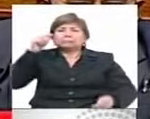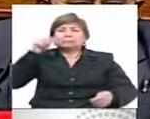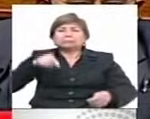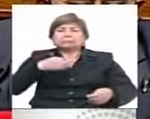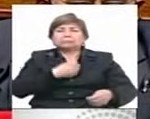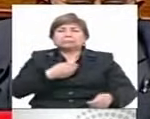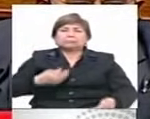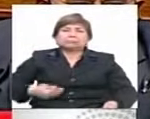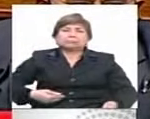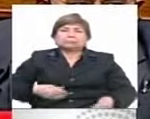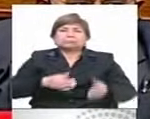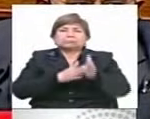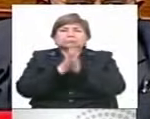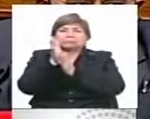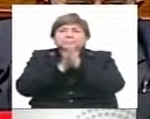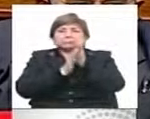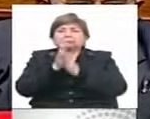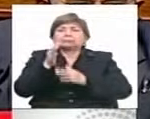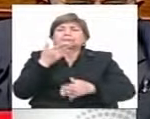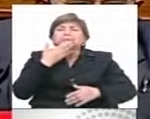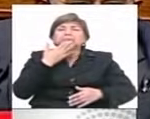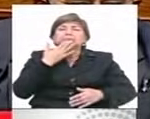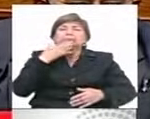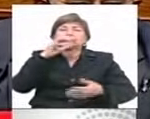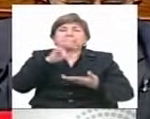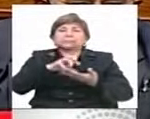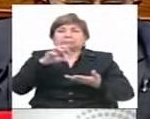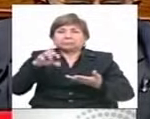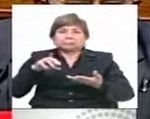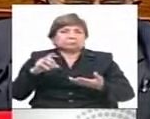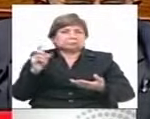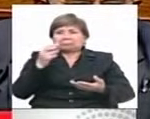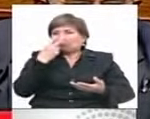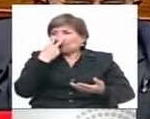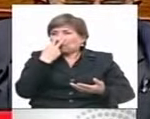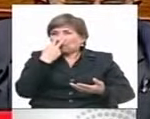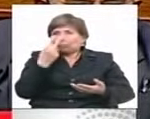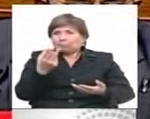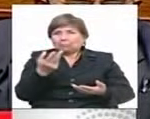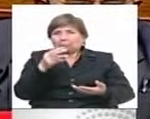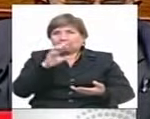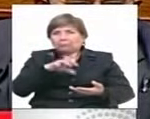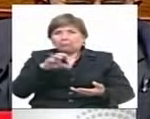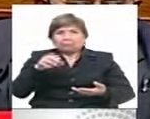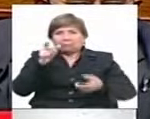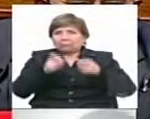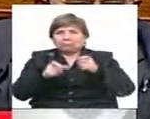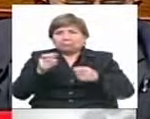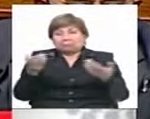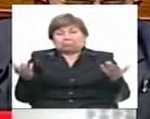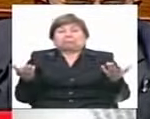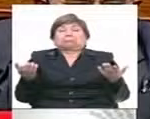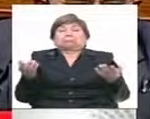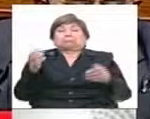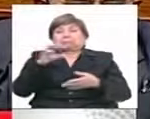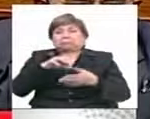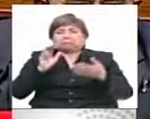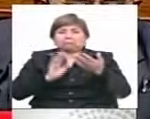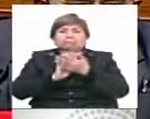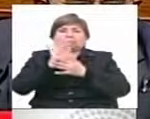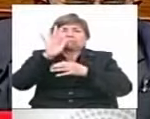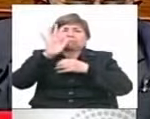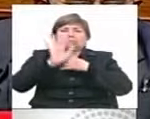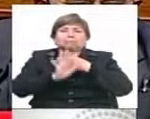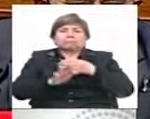un gobierno con sabor y color a pueblo. No vemos al pueblo. El pueblo rebasó al